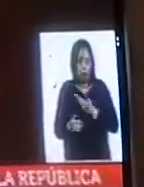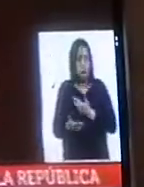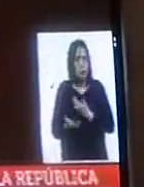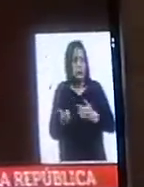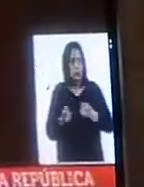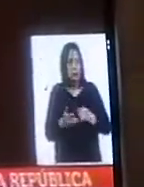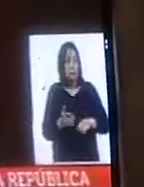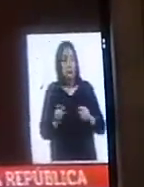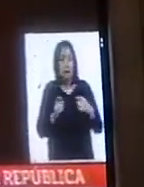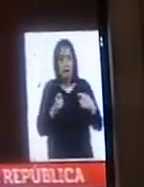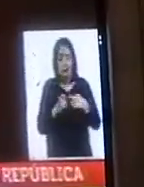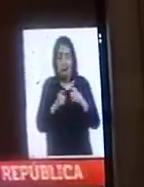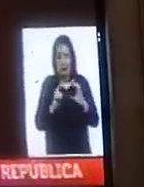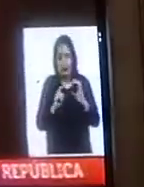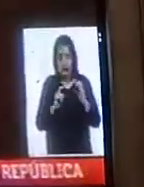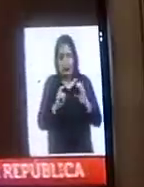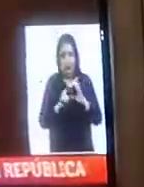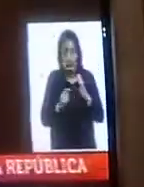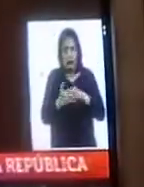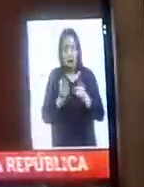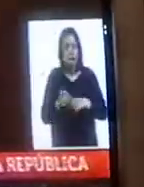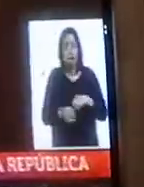internet será un derecho no